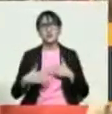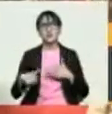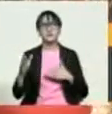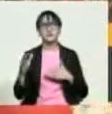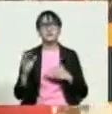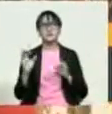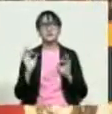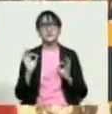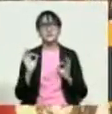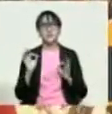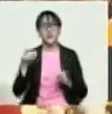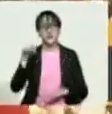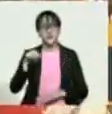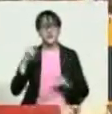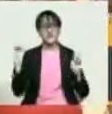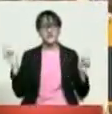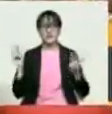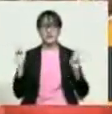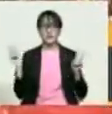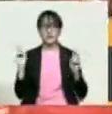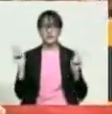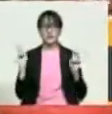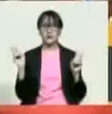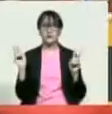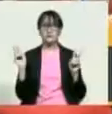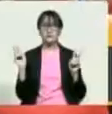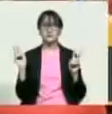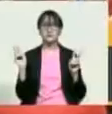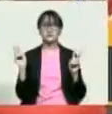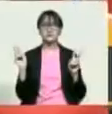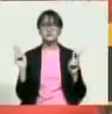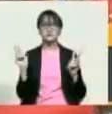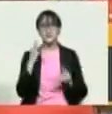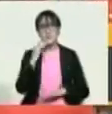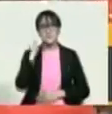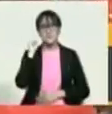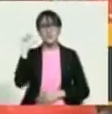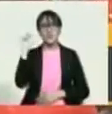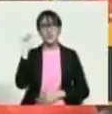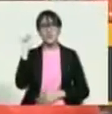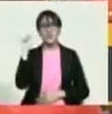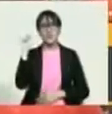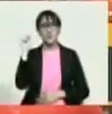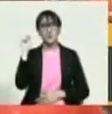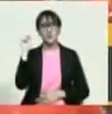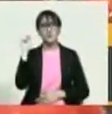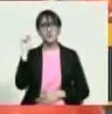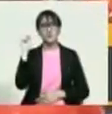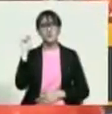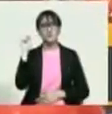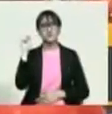y que esta victoria con nicolás maduró a la cabeza